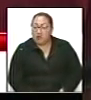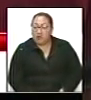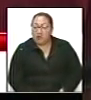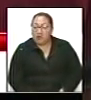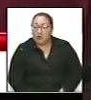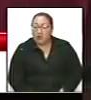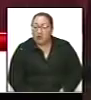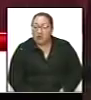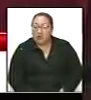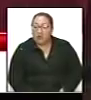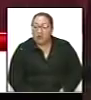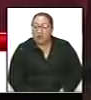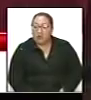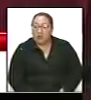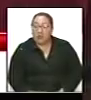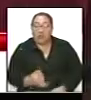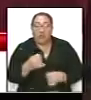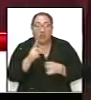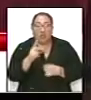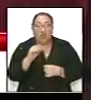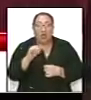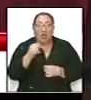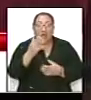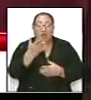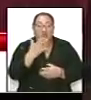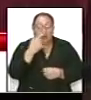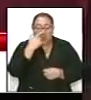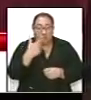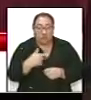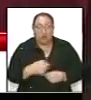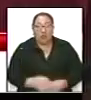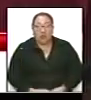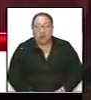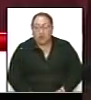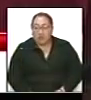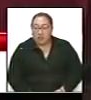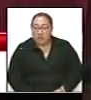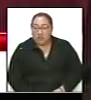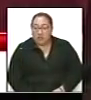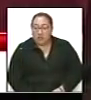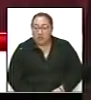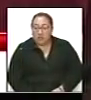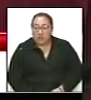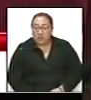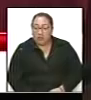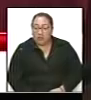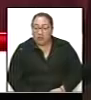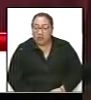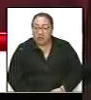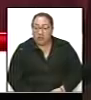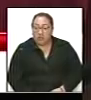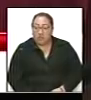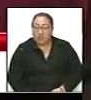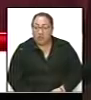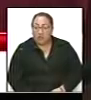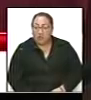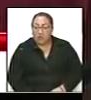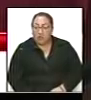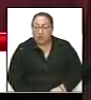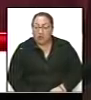Donaire solicitó un combustible a través del canal de su comando. Esa es su